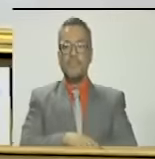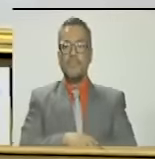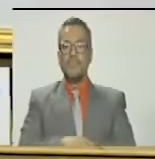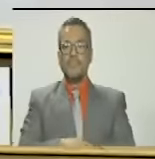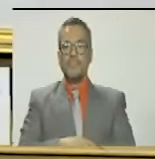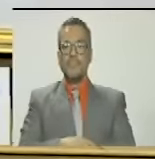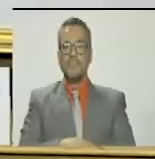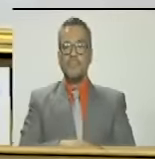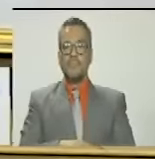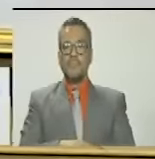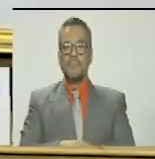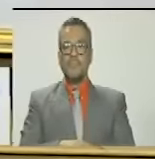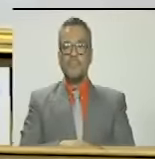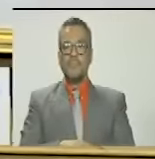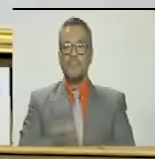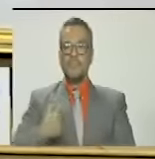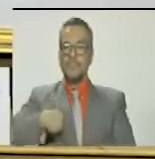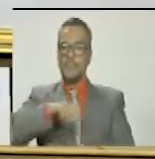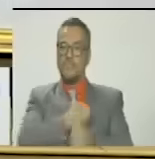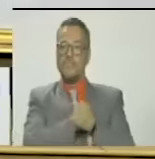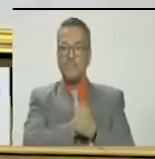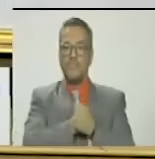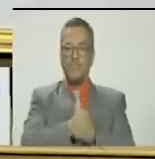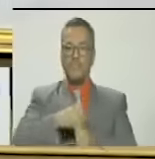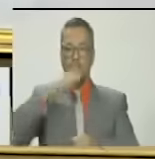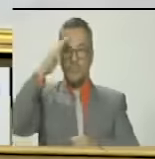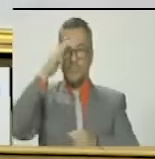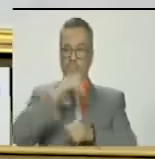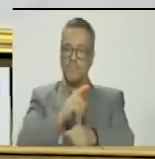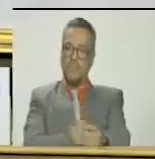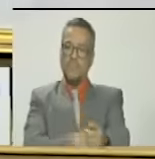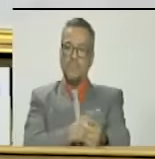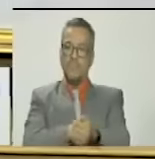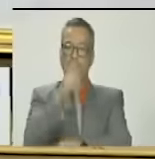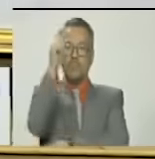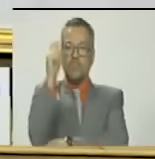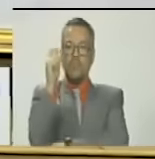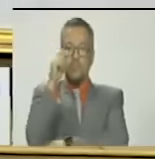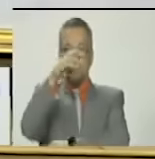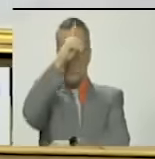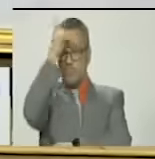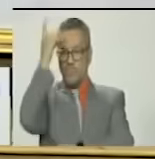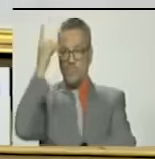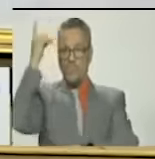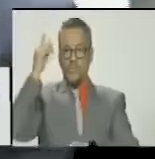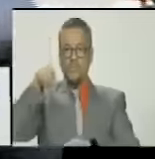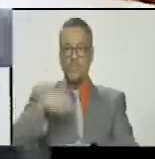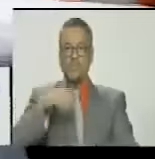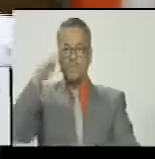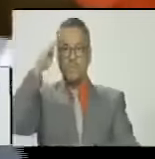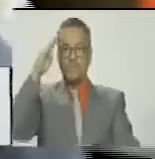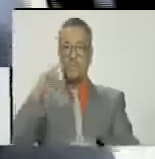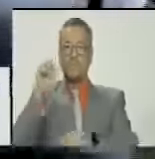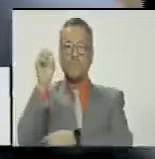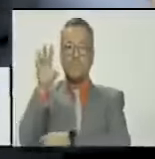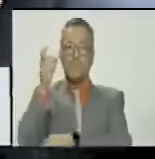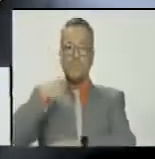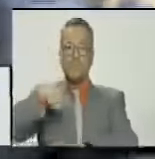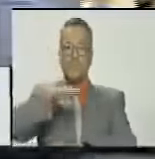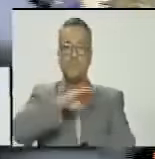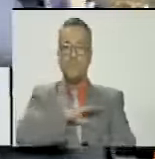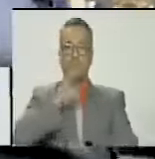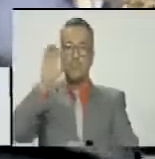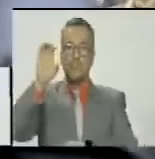a nuestro querido capitán y hermano, el diputado Diosdado Cabello, jefe del Bloque de la Patria.